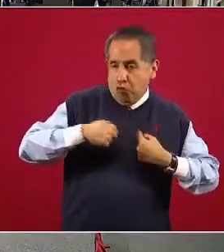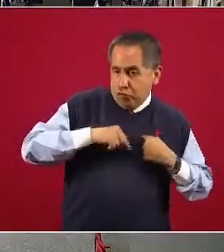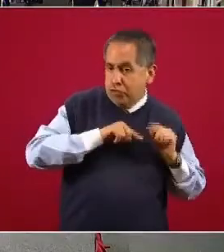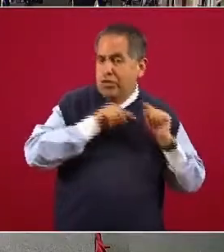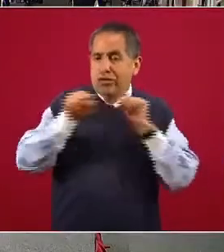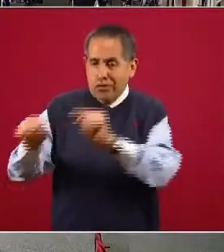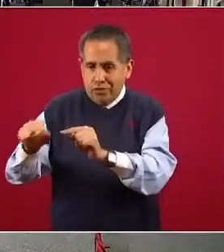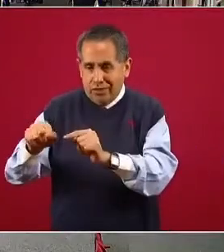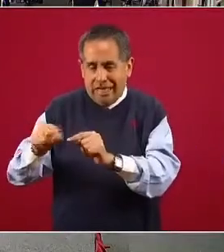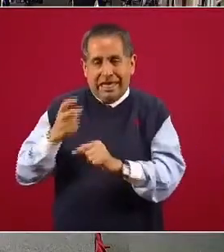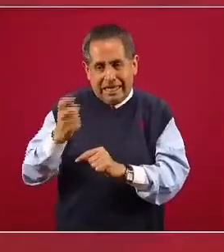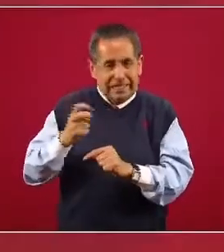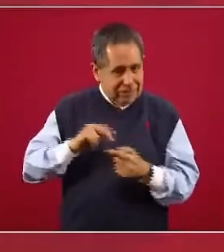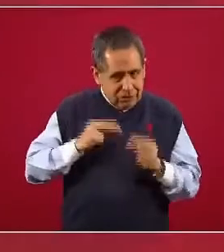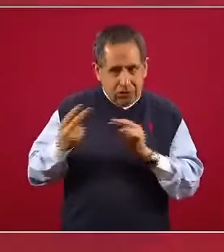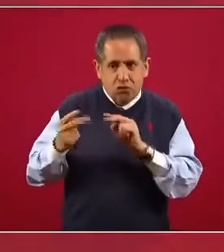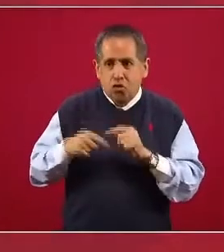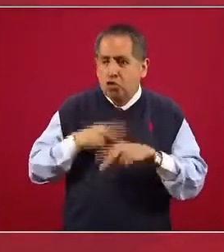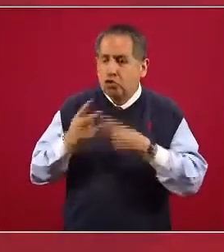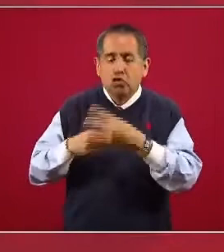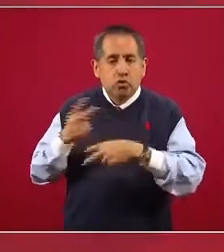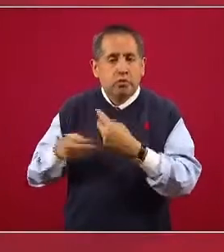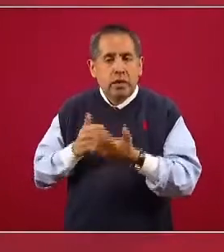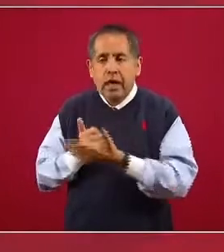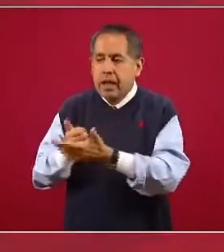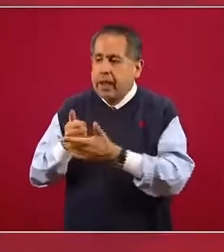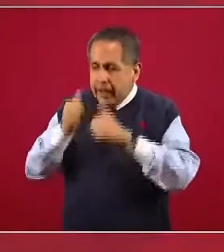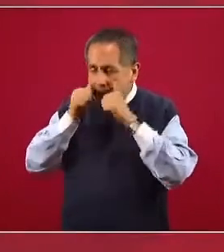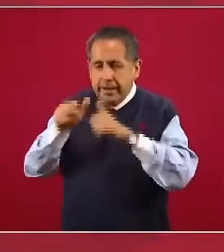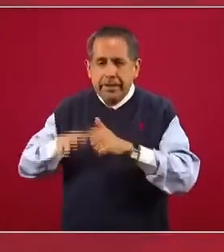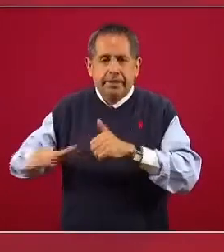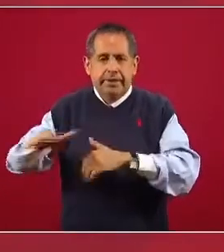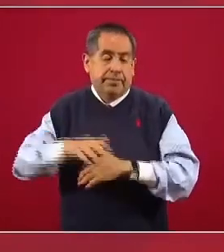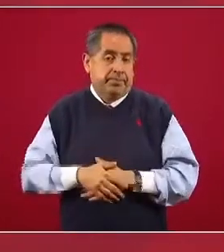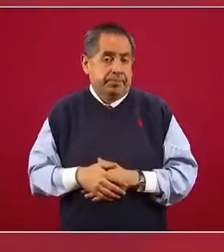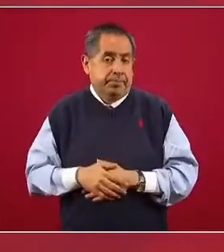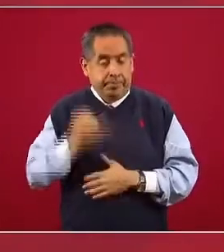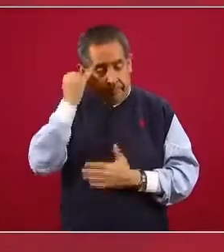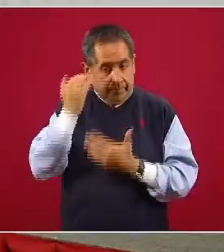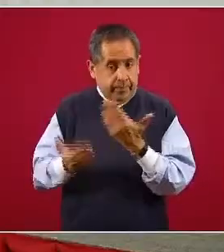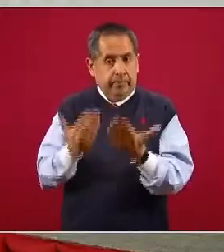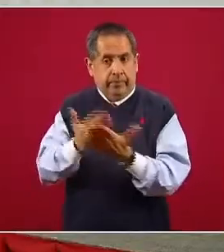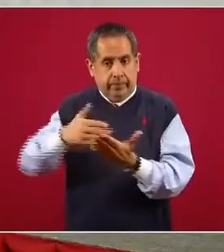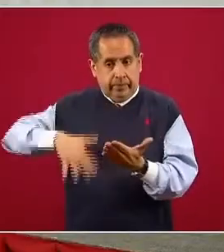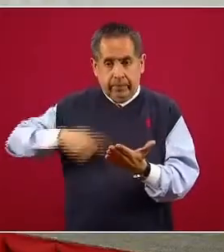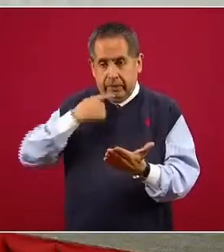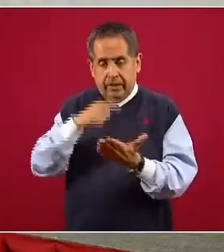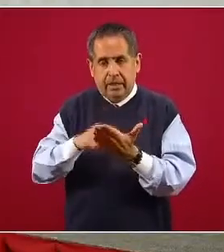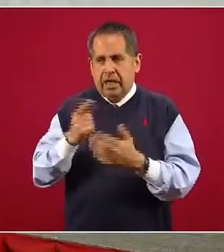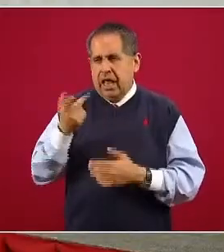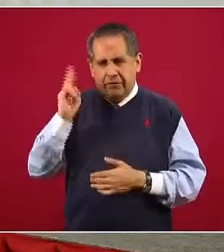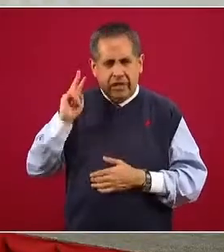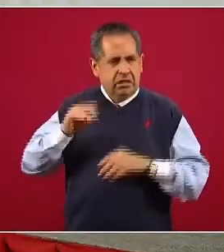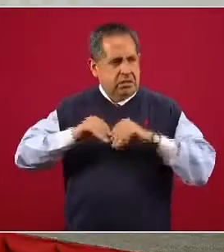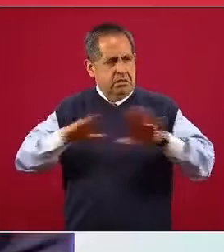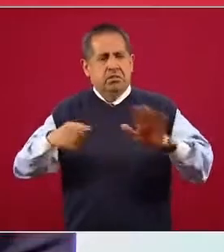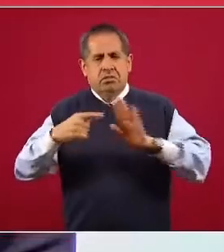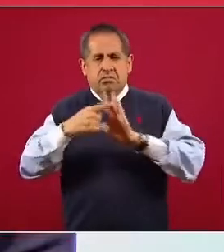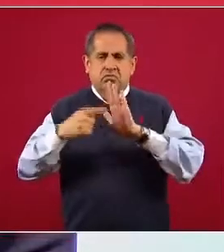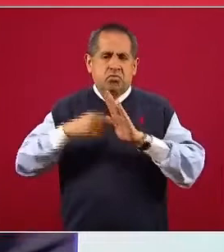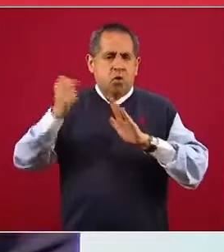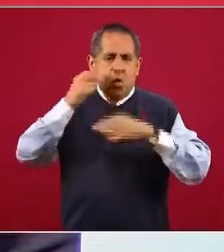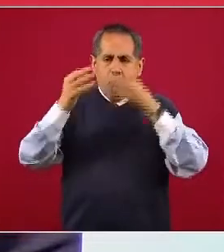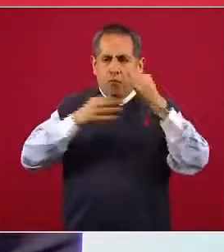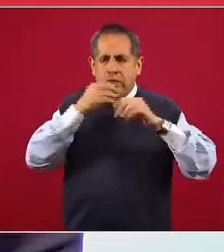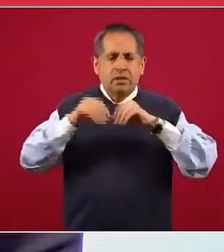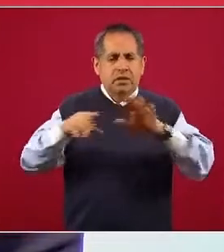los servicios necesarios se tienen que movilizar hacia allá. Y en la iniciativa de la que estoy hablando y que presentamos el viernes pasado en la conferencia